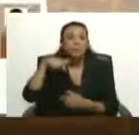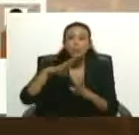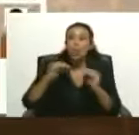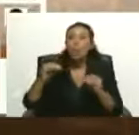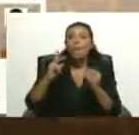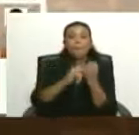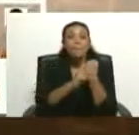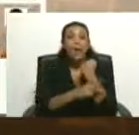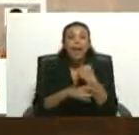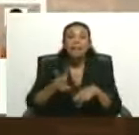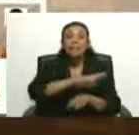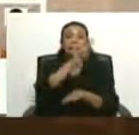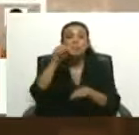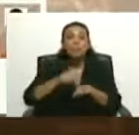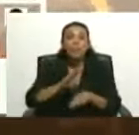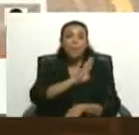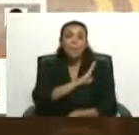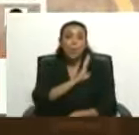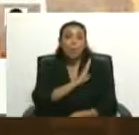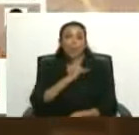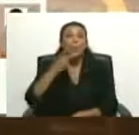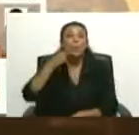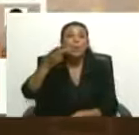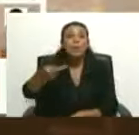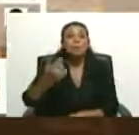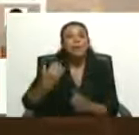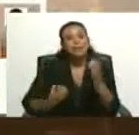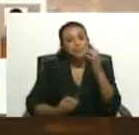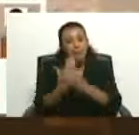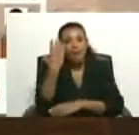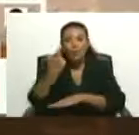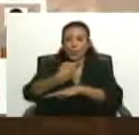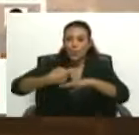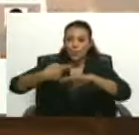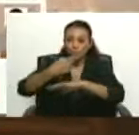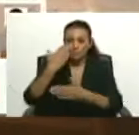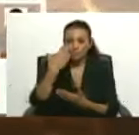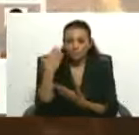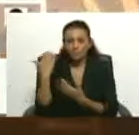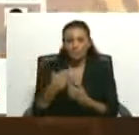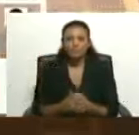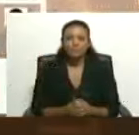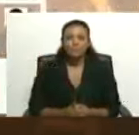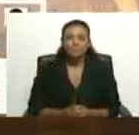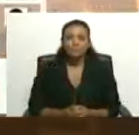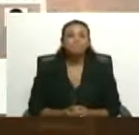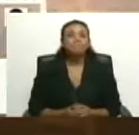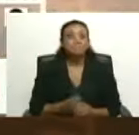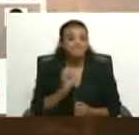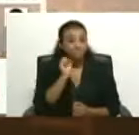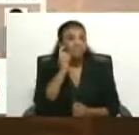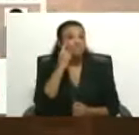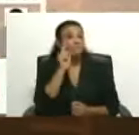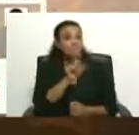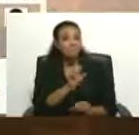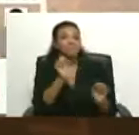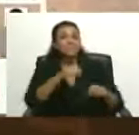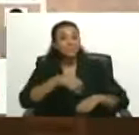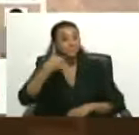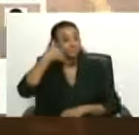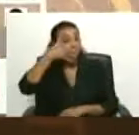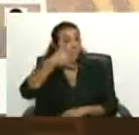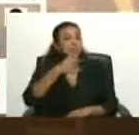que usted día a día protege con las políticas públicas del gobierno bolivariano. Bueno, fíjate que es